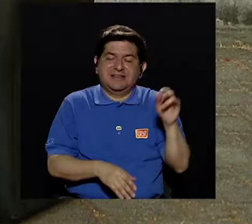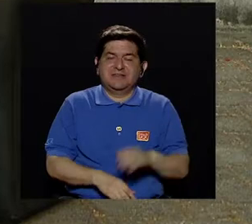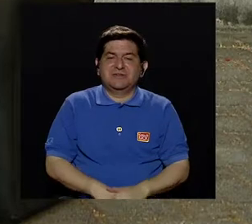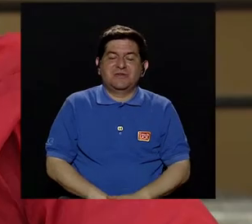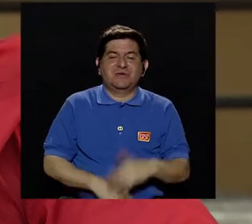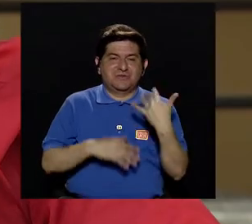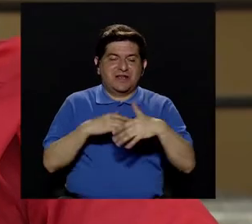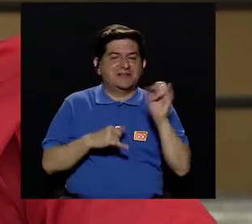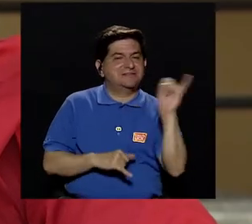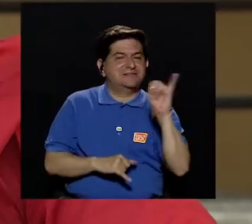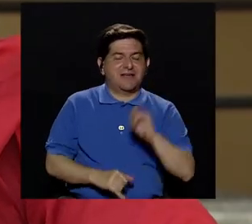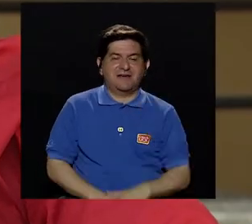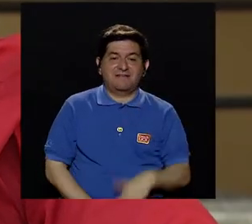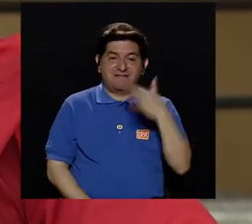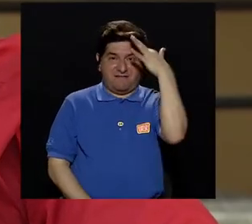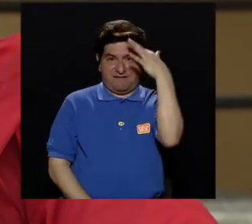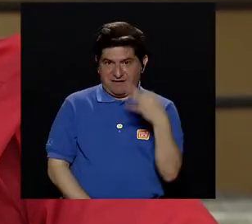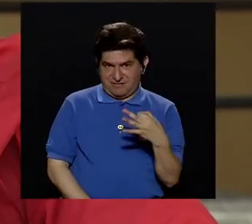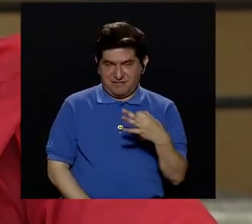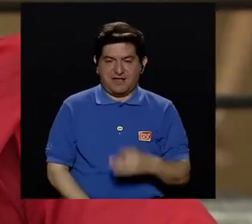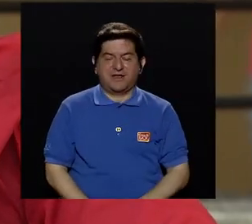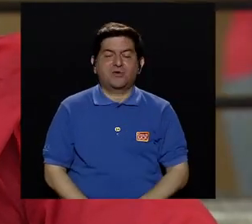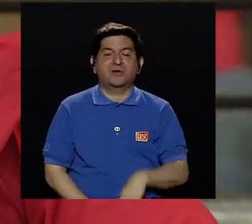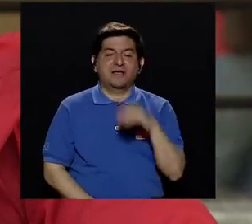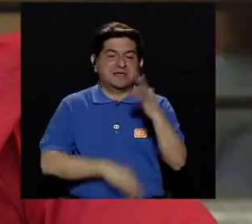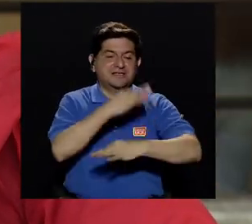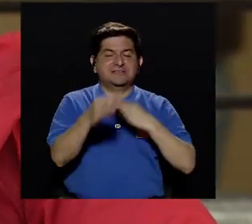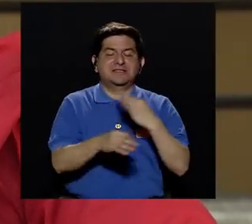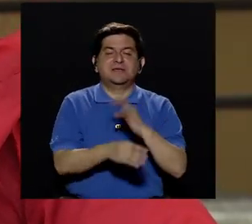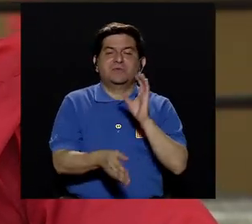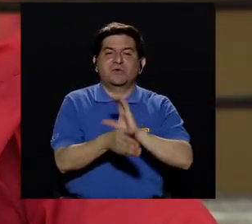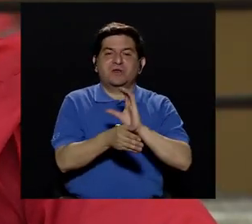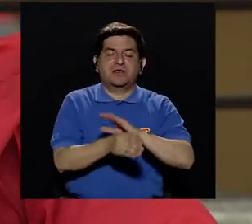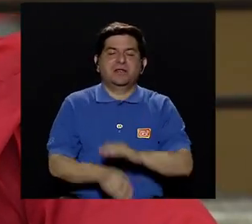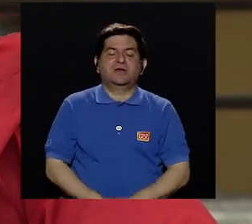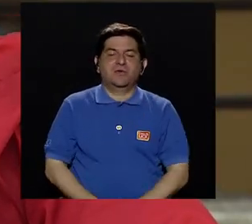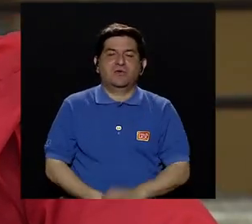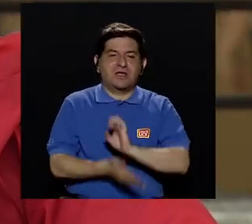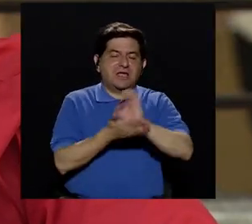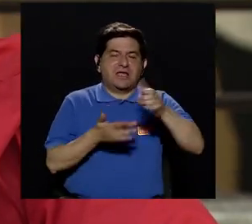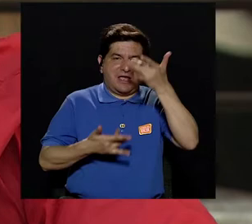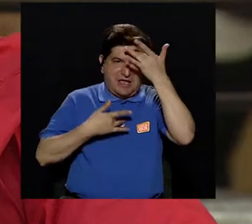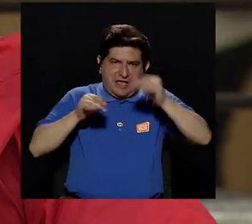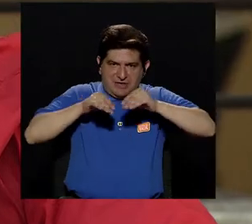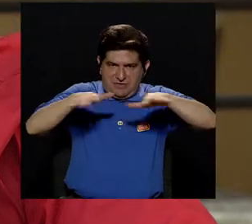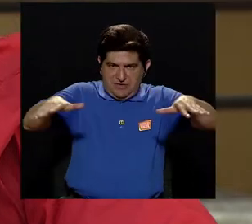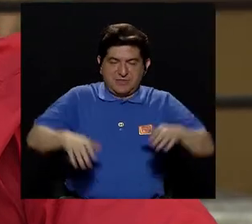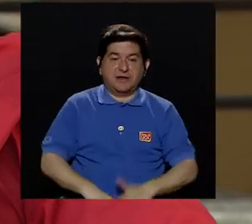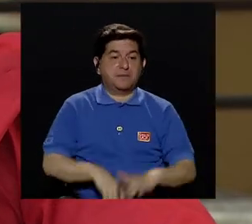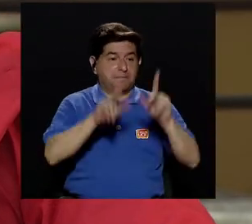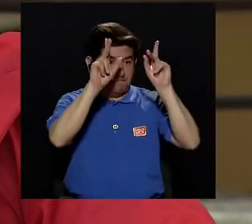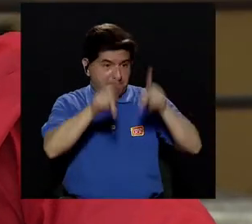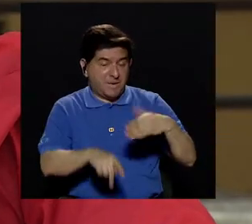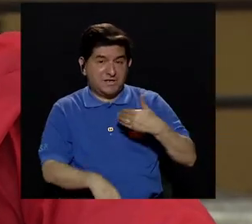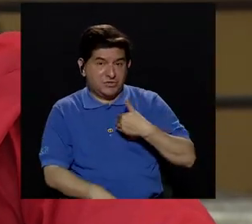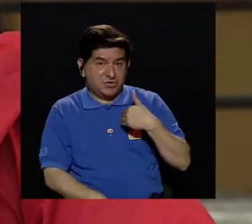o no. Entonces, el criterio que prevalece es el criterio clínico y epidemiológico. Entonces nosotros nos basamos en si la persona ha tenido o